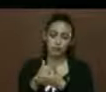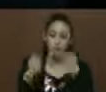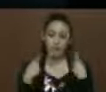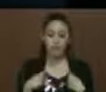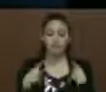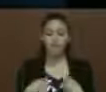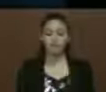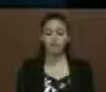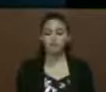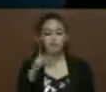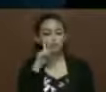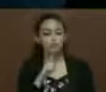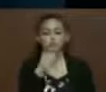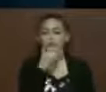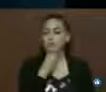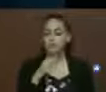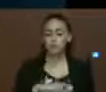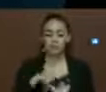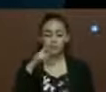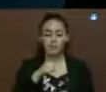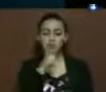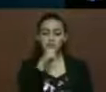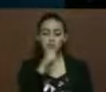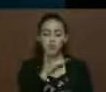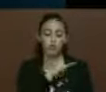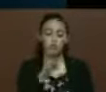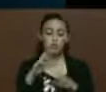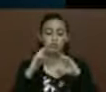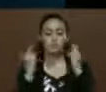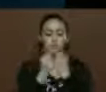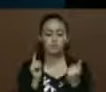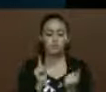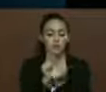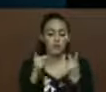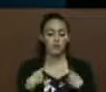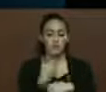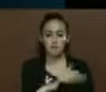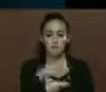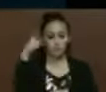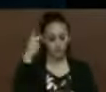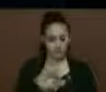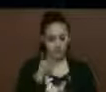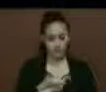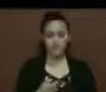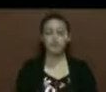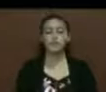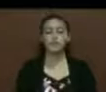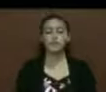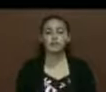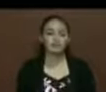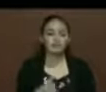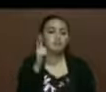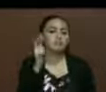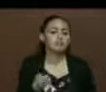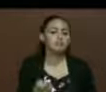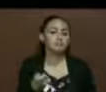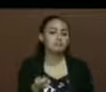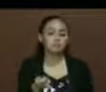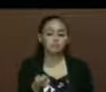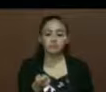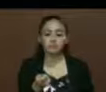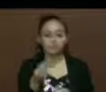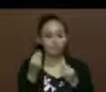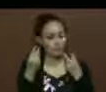personas, mujeres, hombres, mayores, que se han podido reunir con sus familias allá, lo que significa un